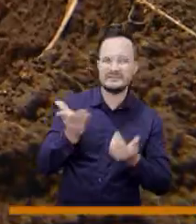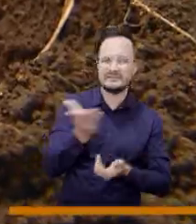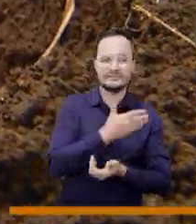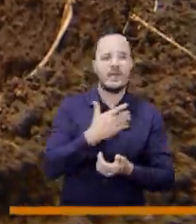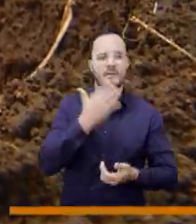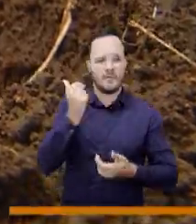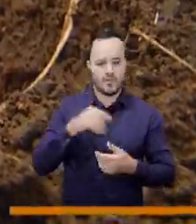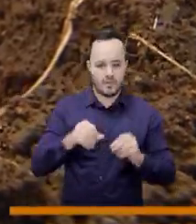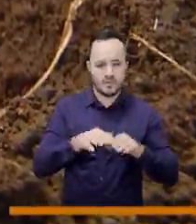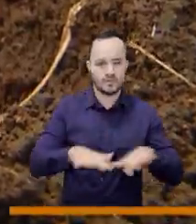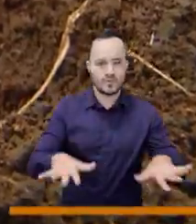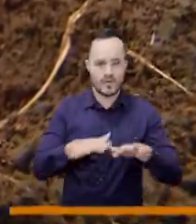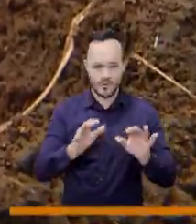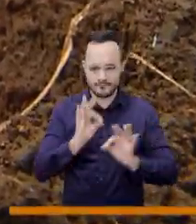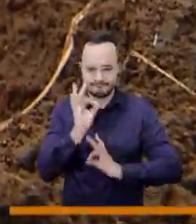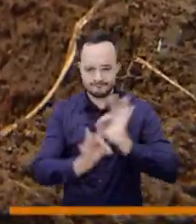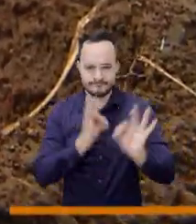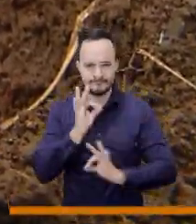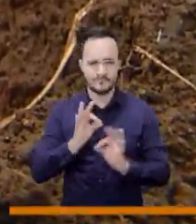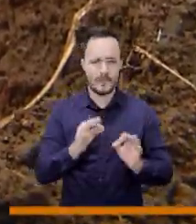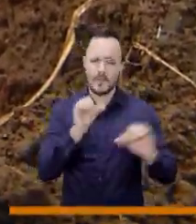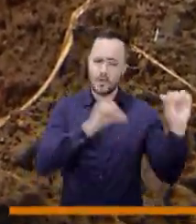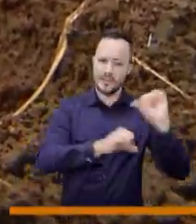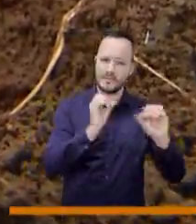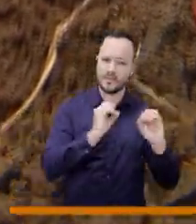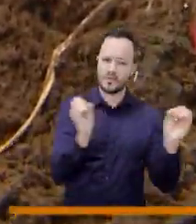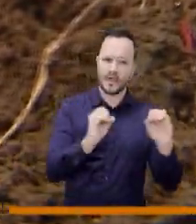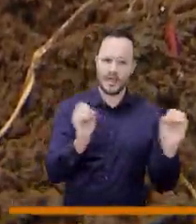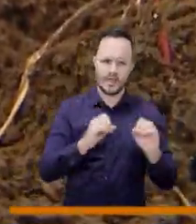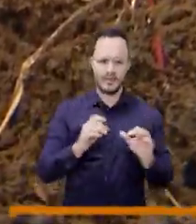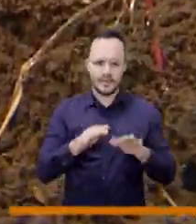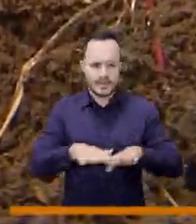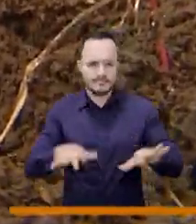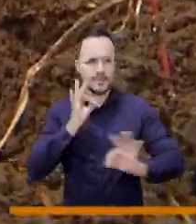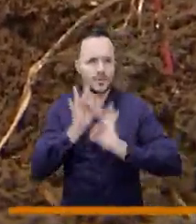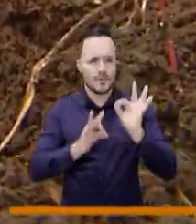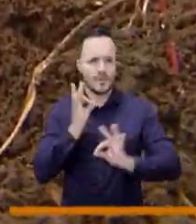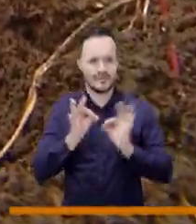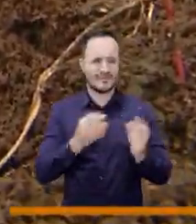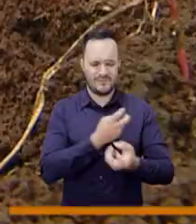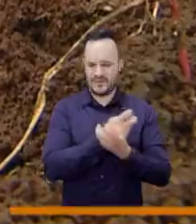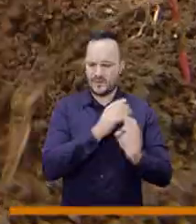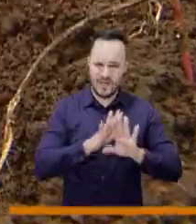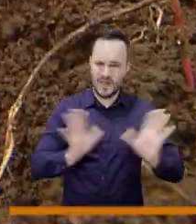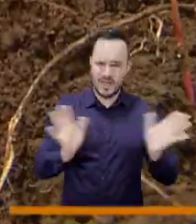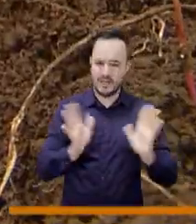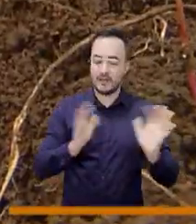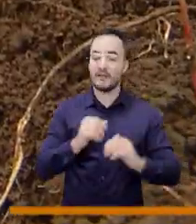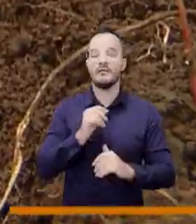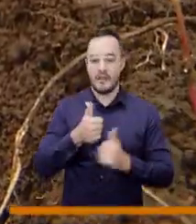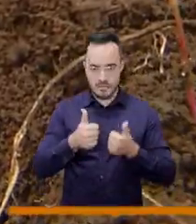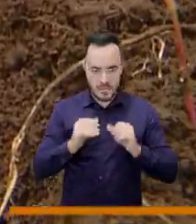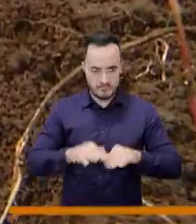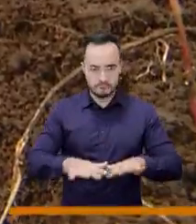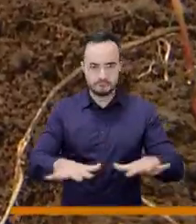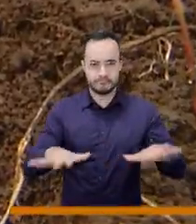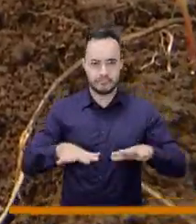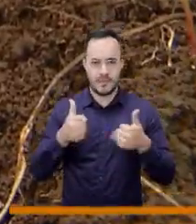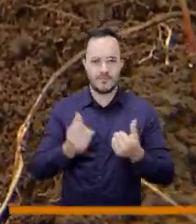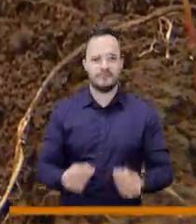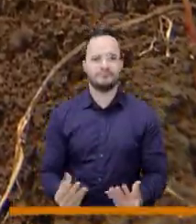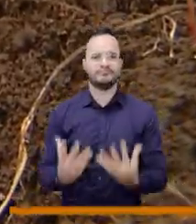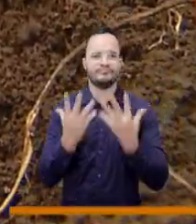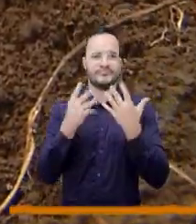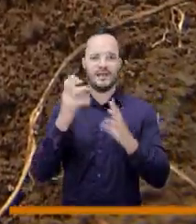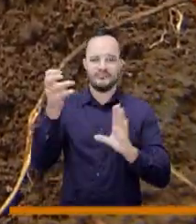y utilizando cero químicos y cero componentes venenosos que nos permitan tener un alimento más saludable para que